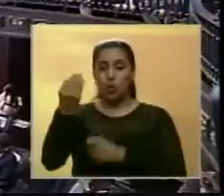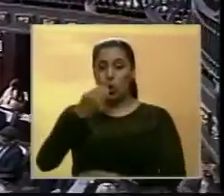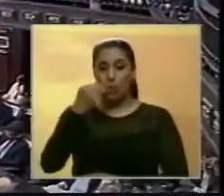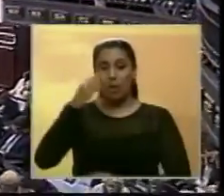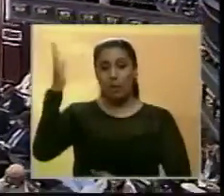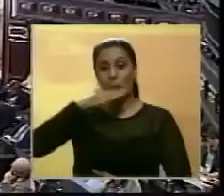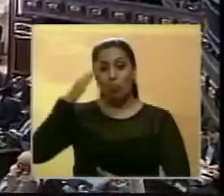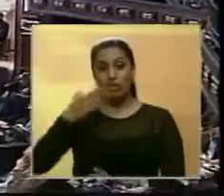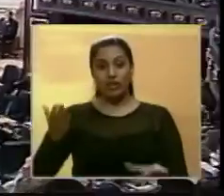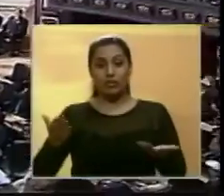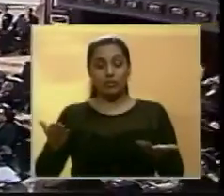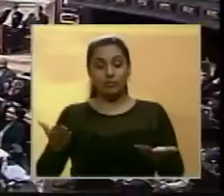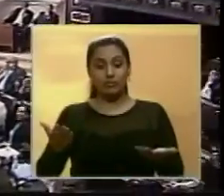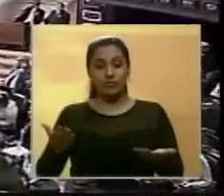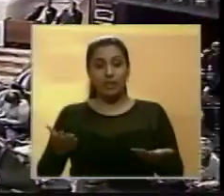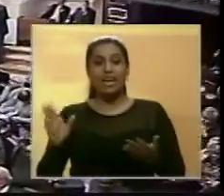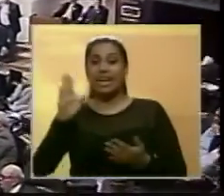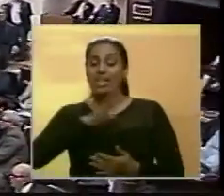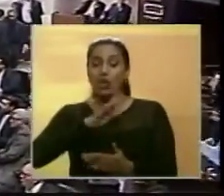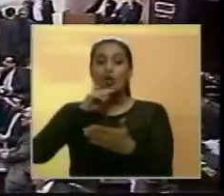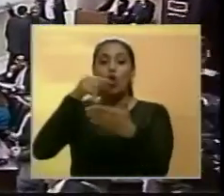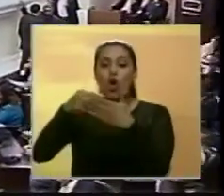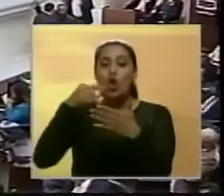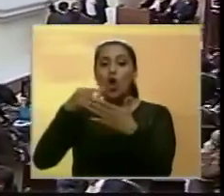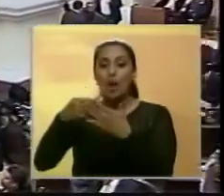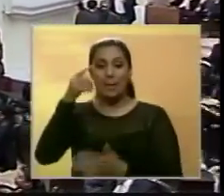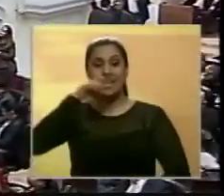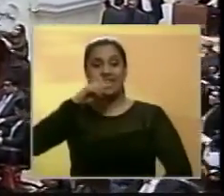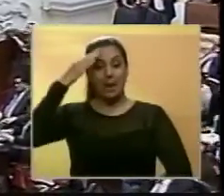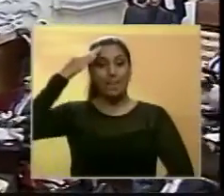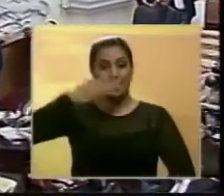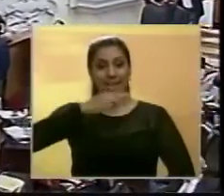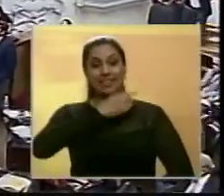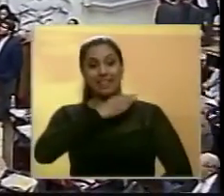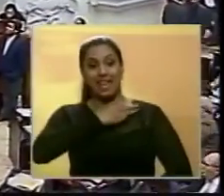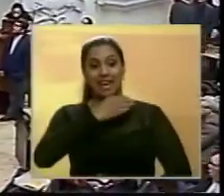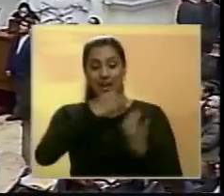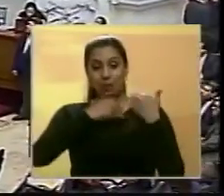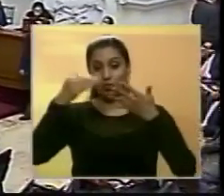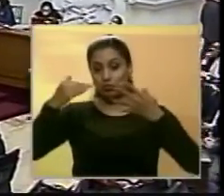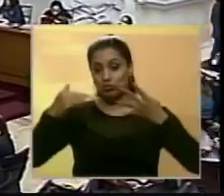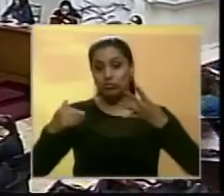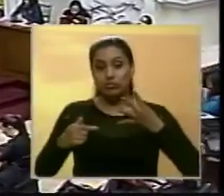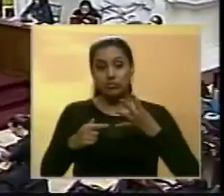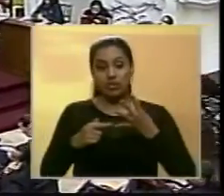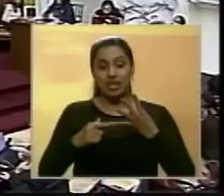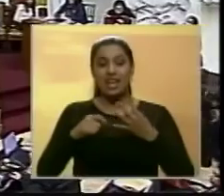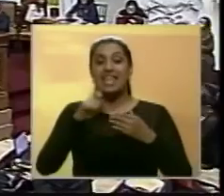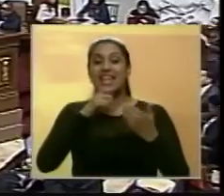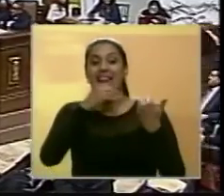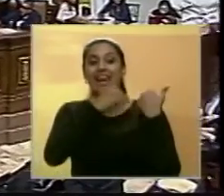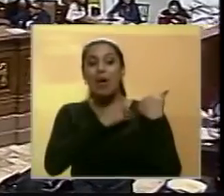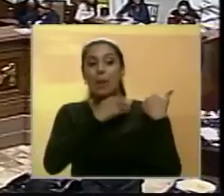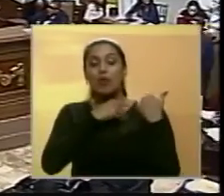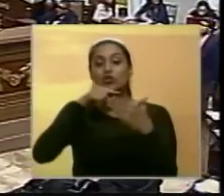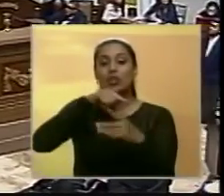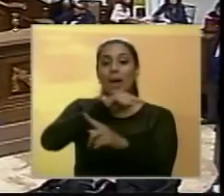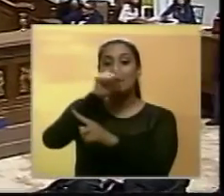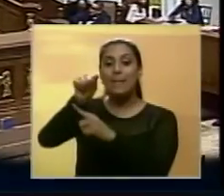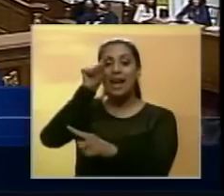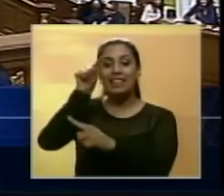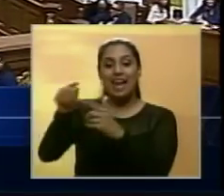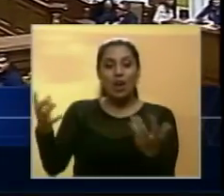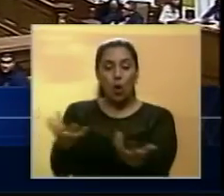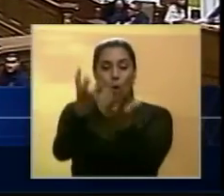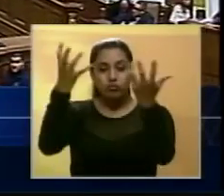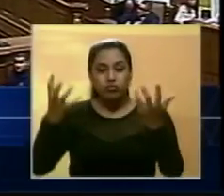pudrieron. Y tengo que nombrar a los generales que están en la minuta, que fueron los que mandaron a